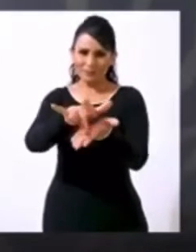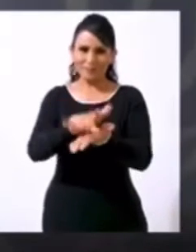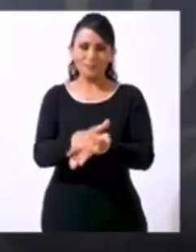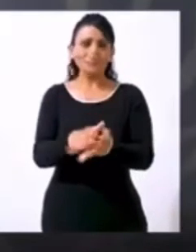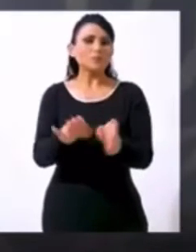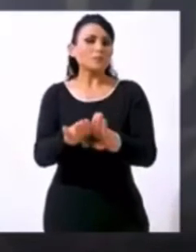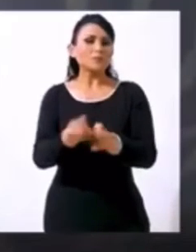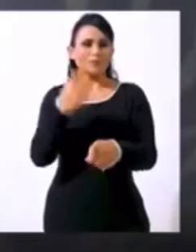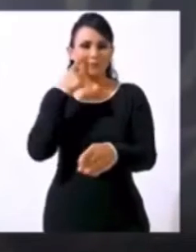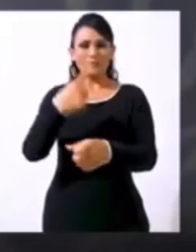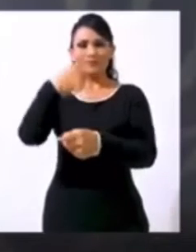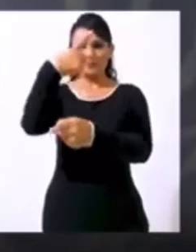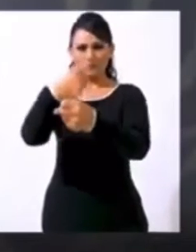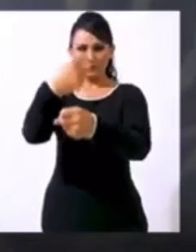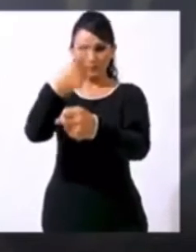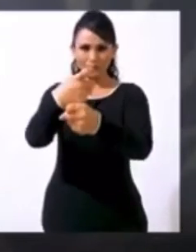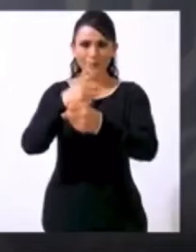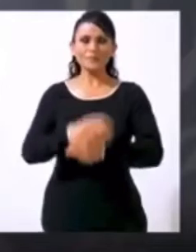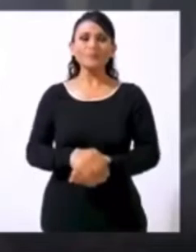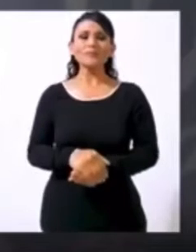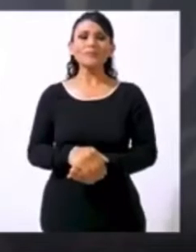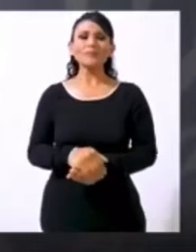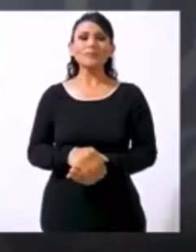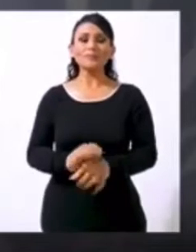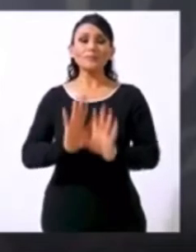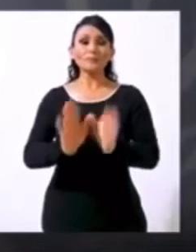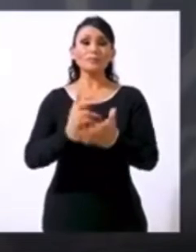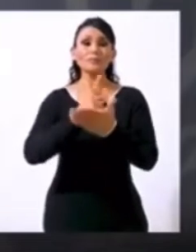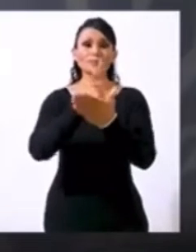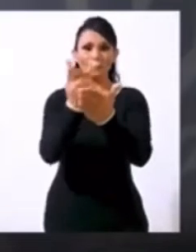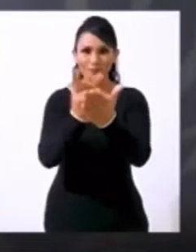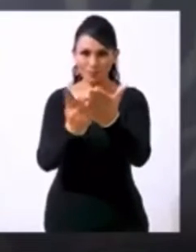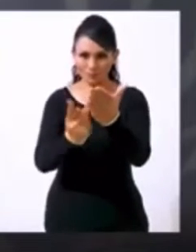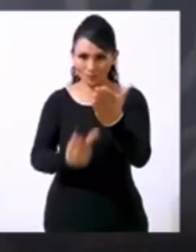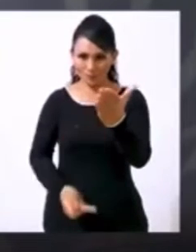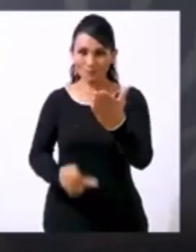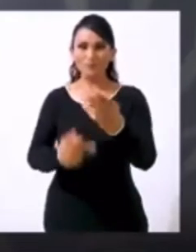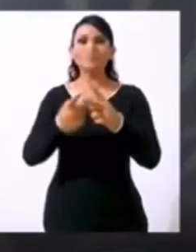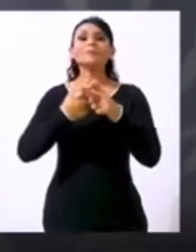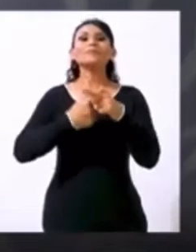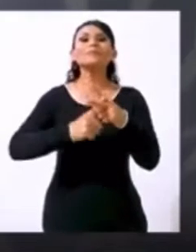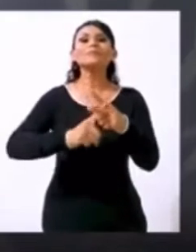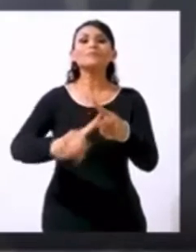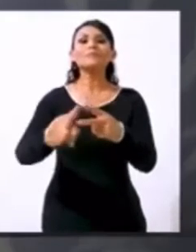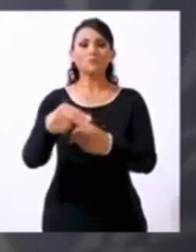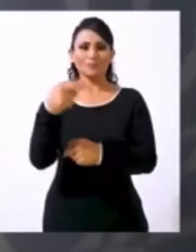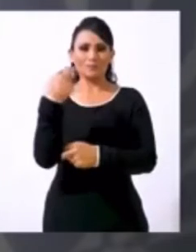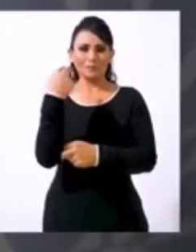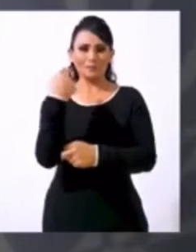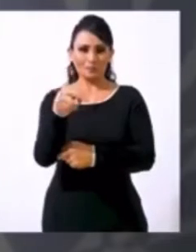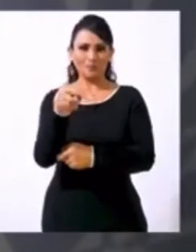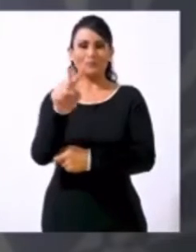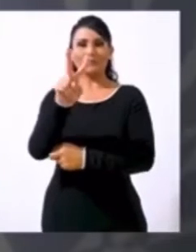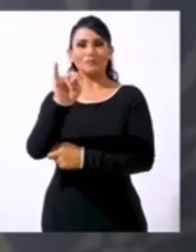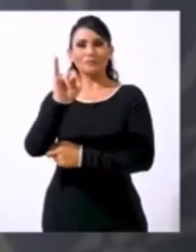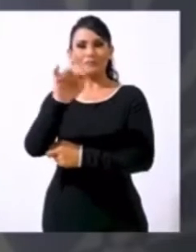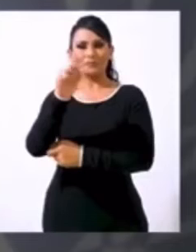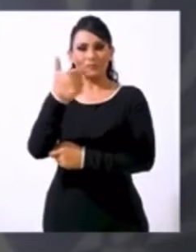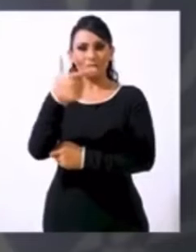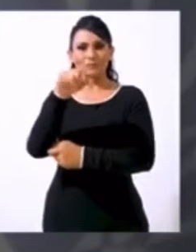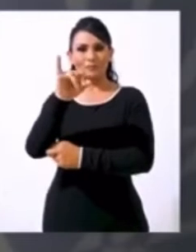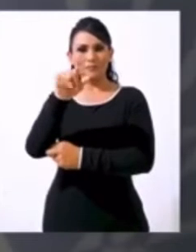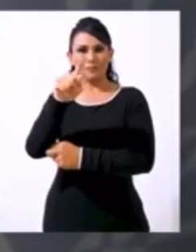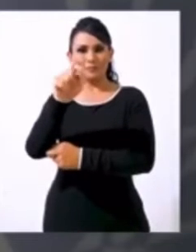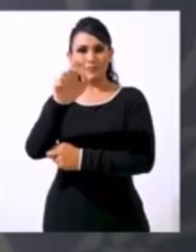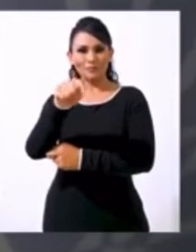medida es la puesta en marcha del programa Vigilante Ciudadano. Por medio